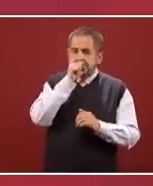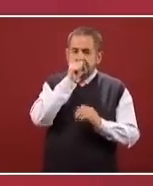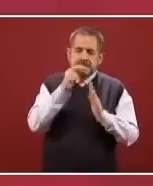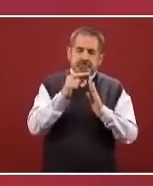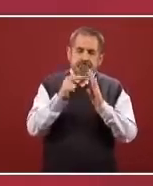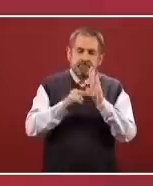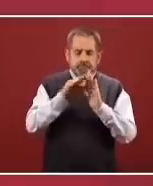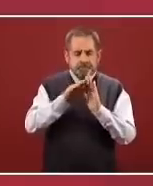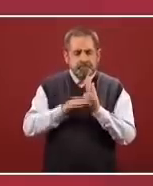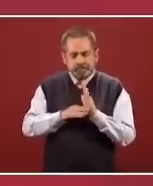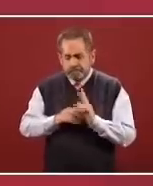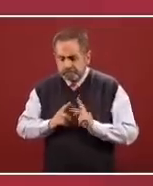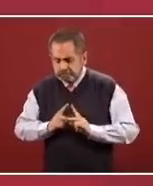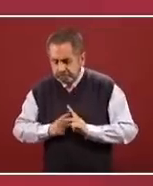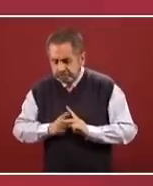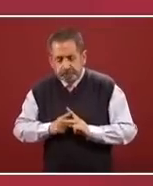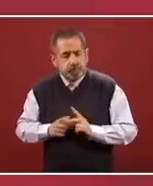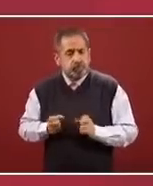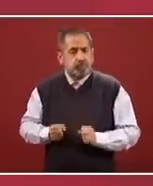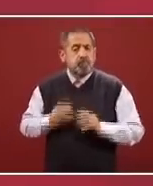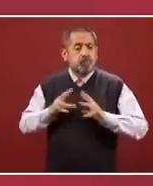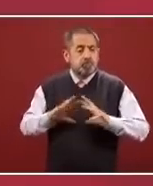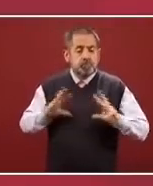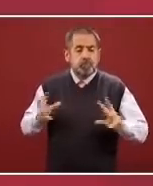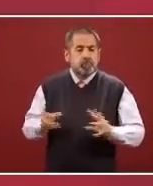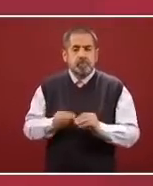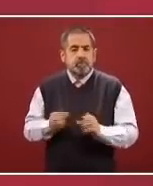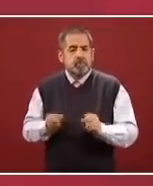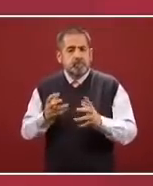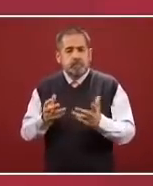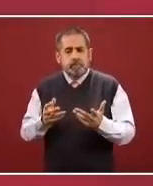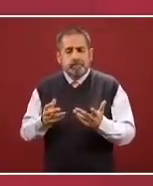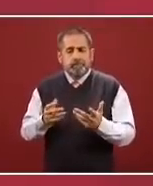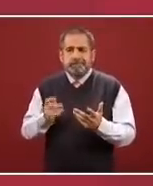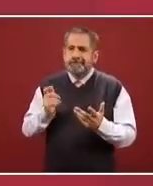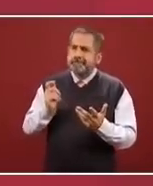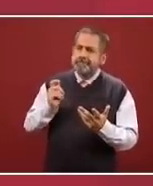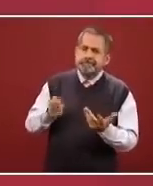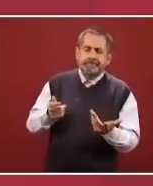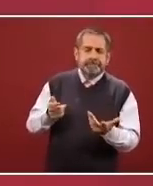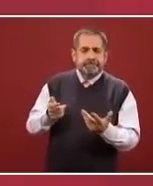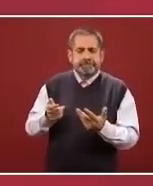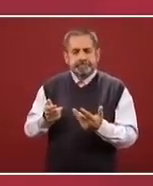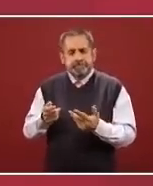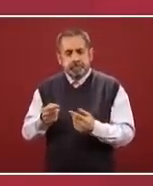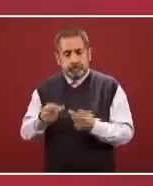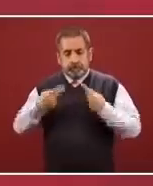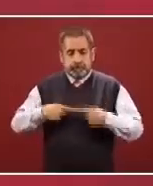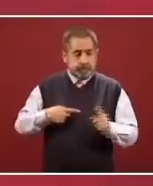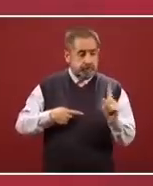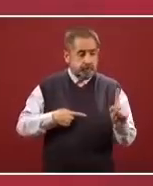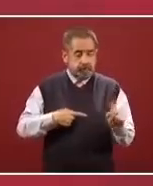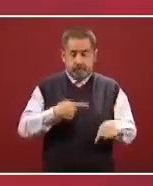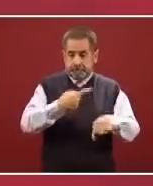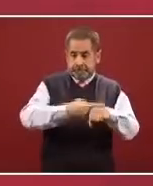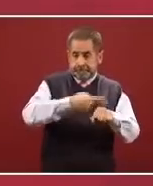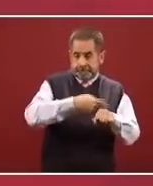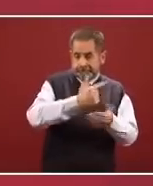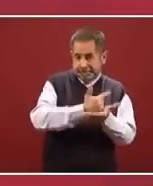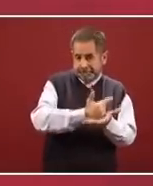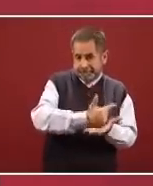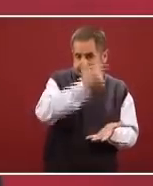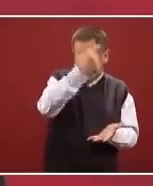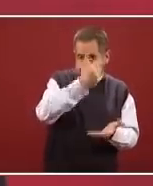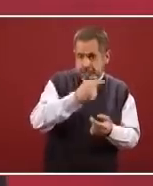para estimar el costo de todo lo que equivale a atender a un paciente grave por COVID